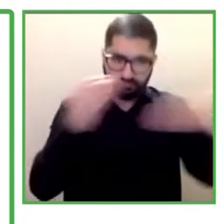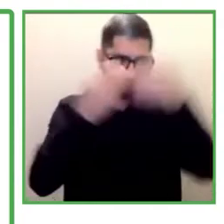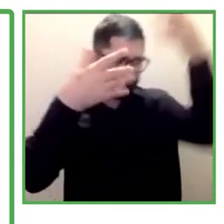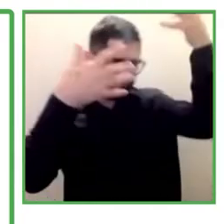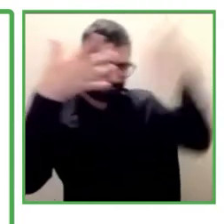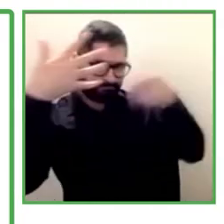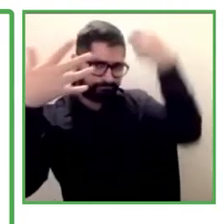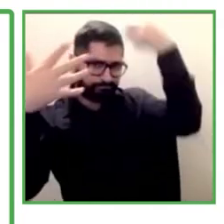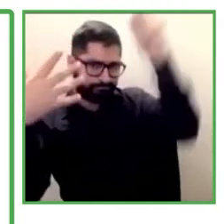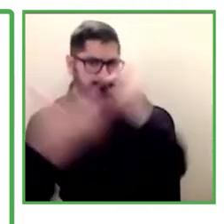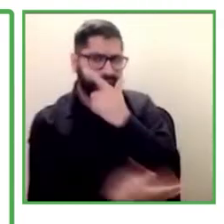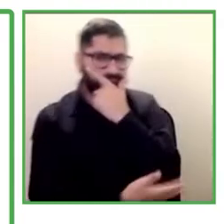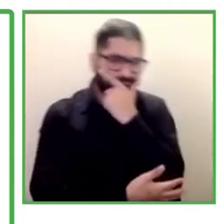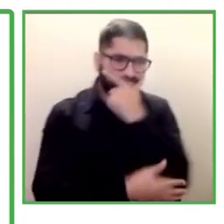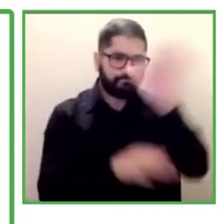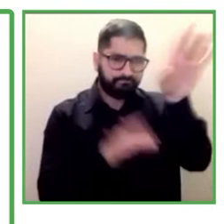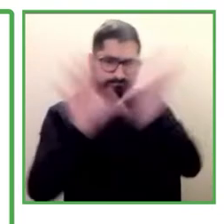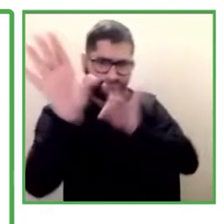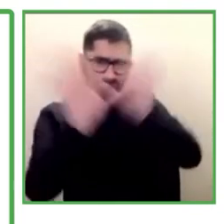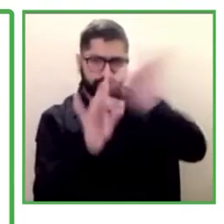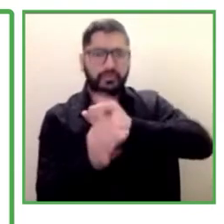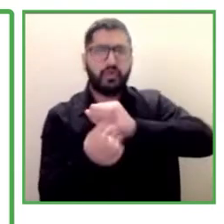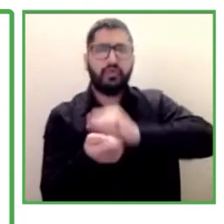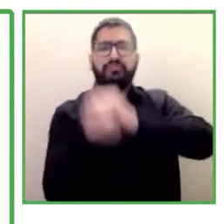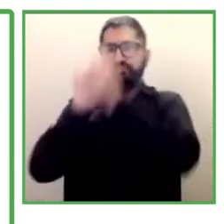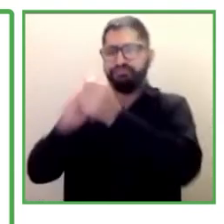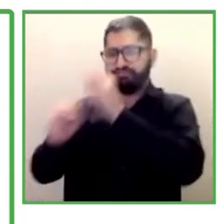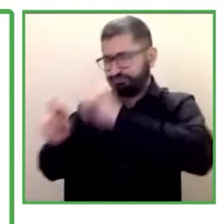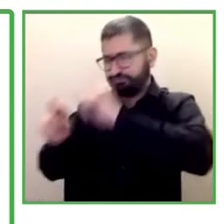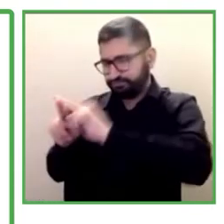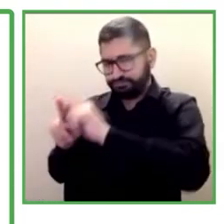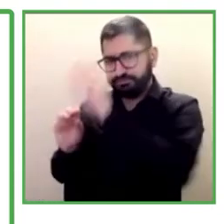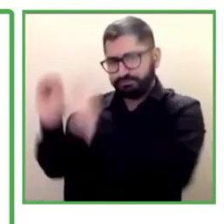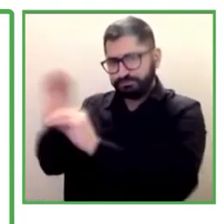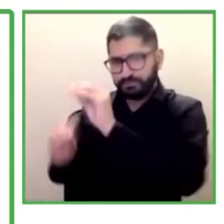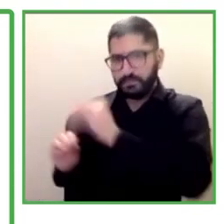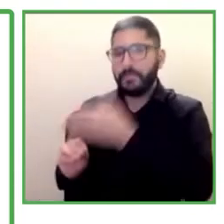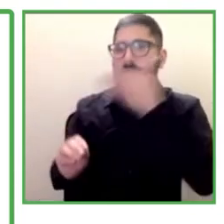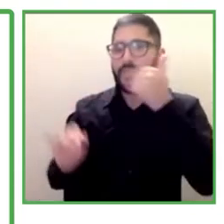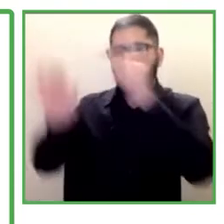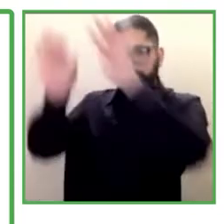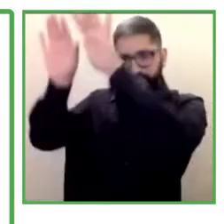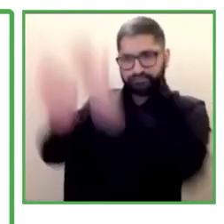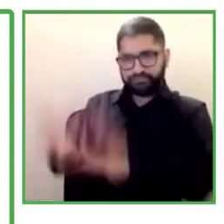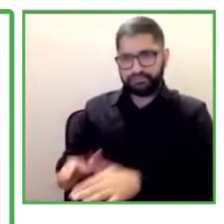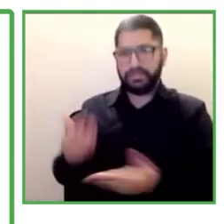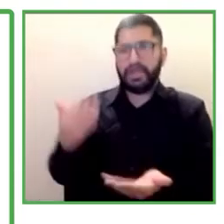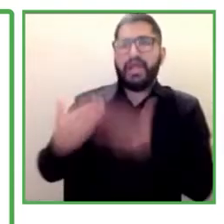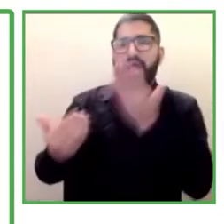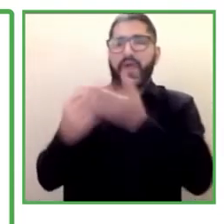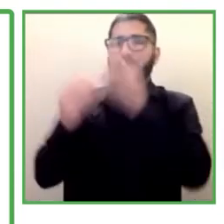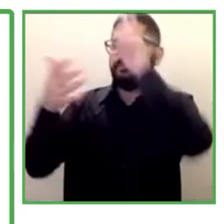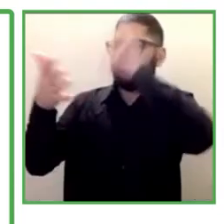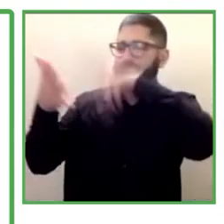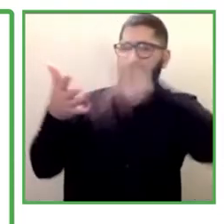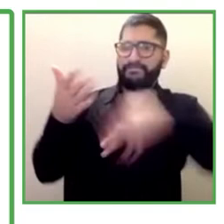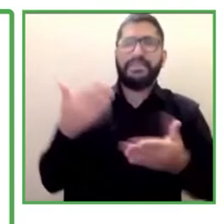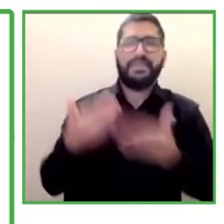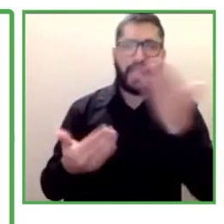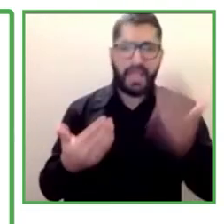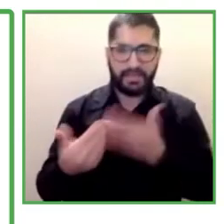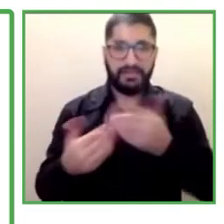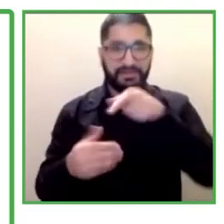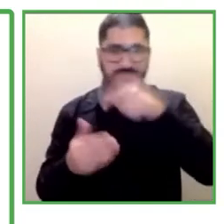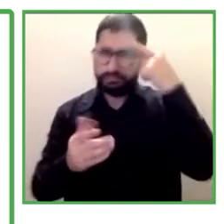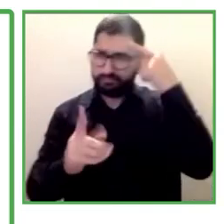adaptación y validación a lectura fácil del temario, que va a servir para que las personas con